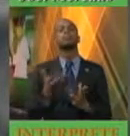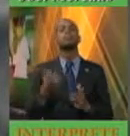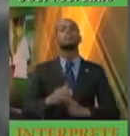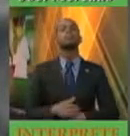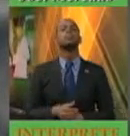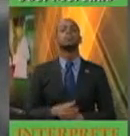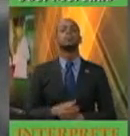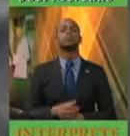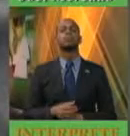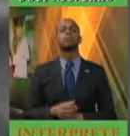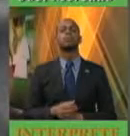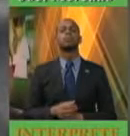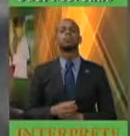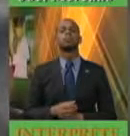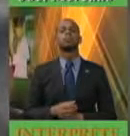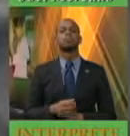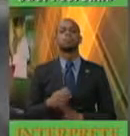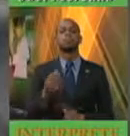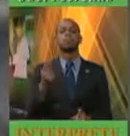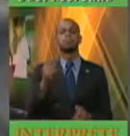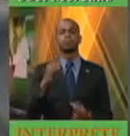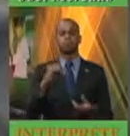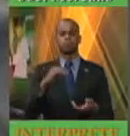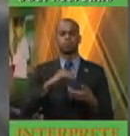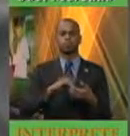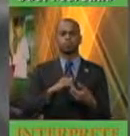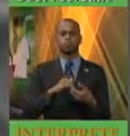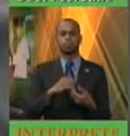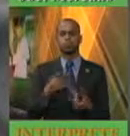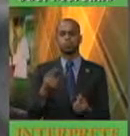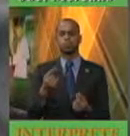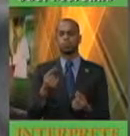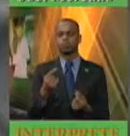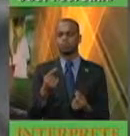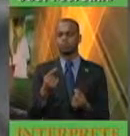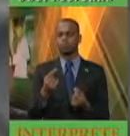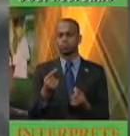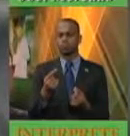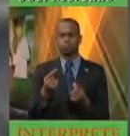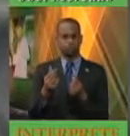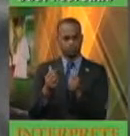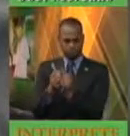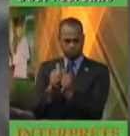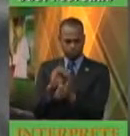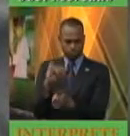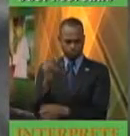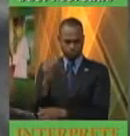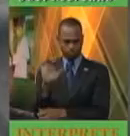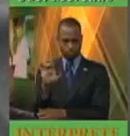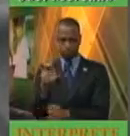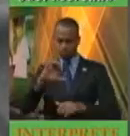es que por gestiones que hizo el CONADIS, siempre con la Junta Central Electoral,